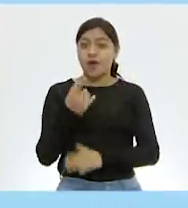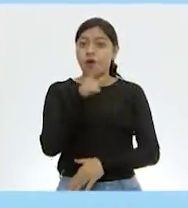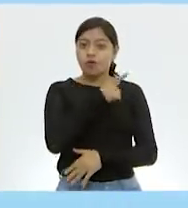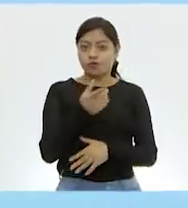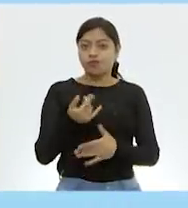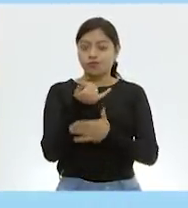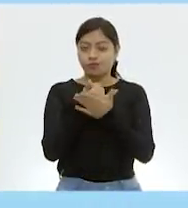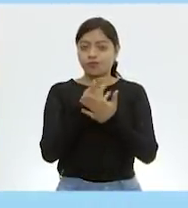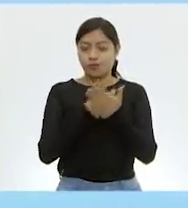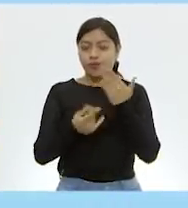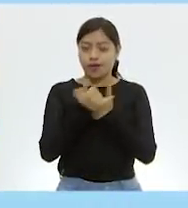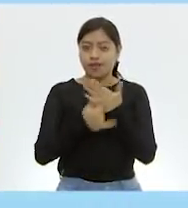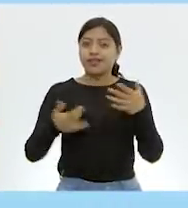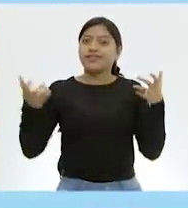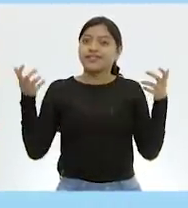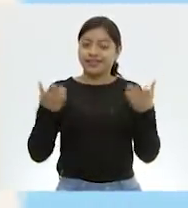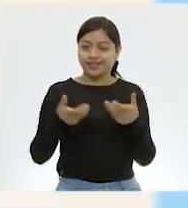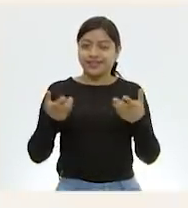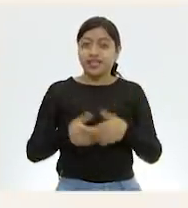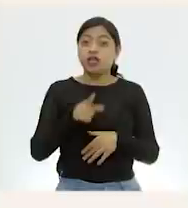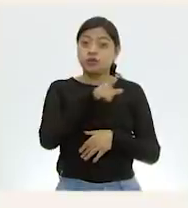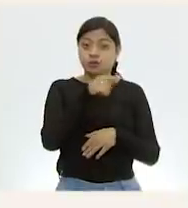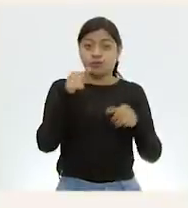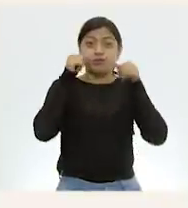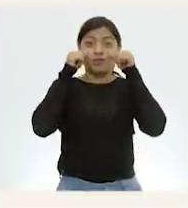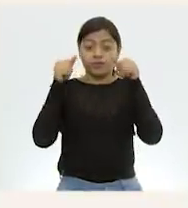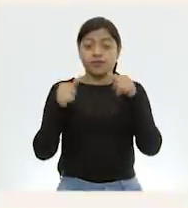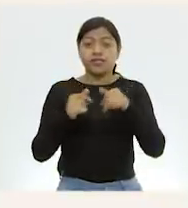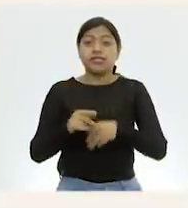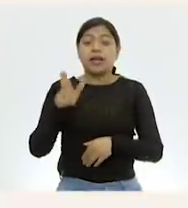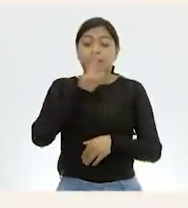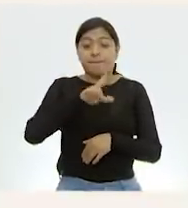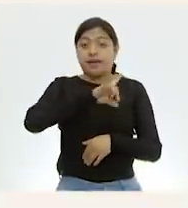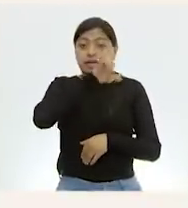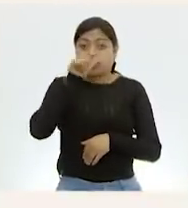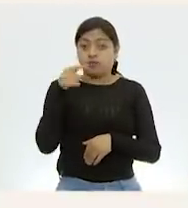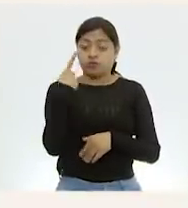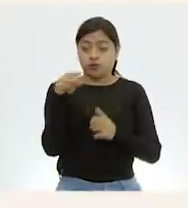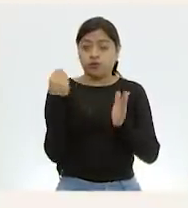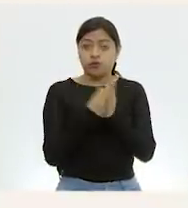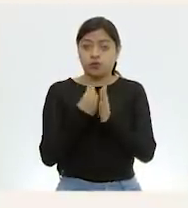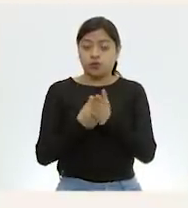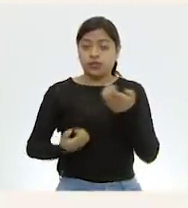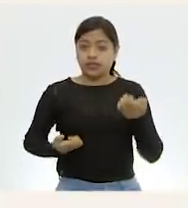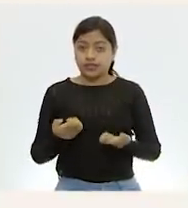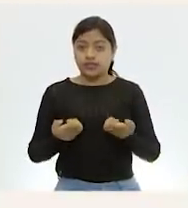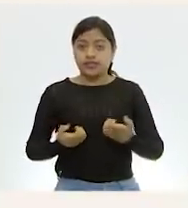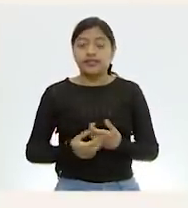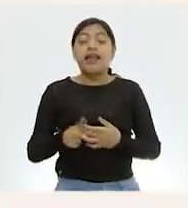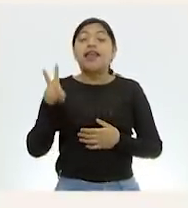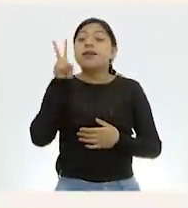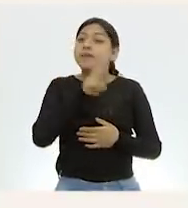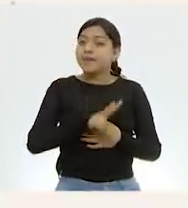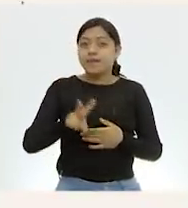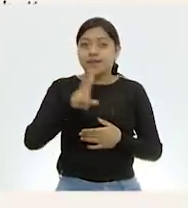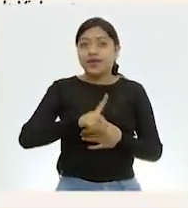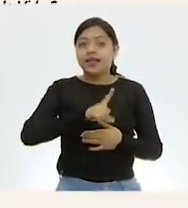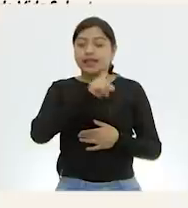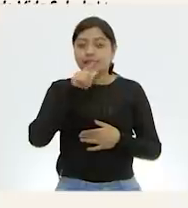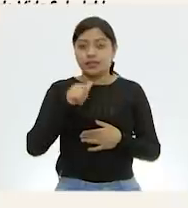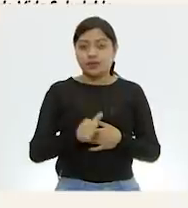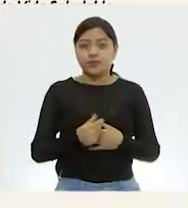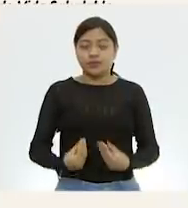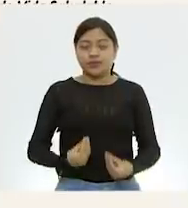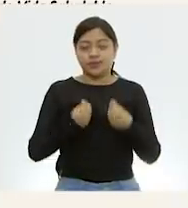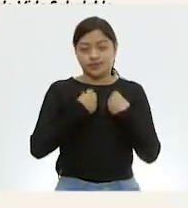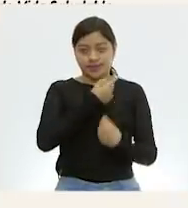a trabajar por proyectos. Ponte atento los martes después de tu clase de educación física y los viernes después de